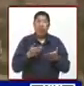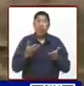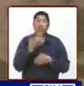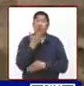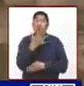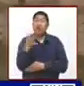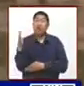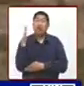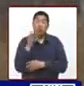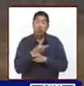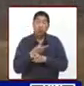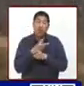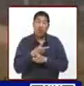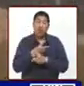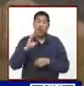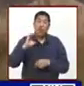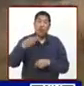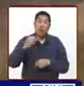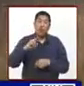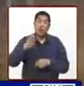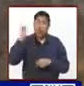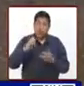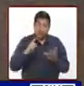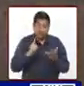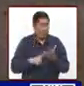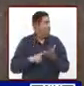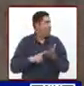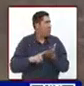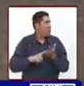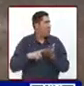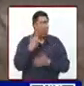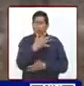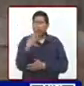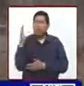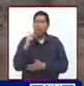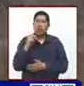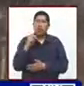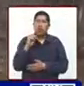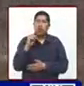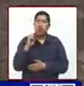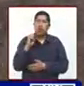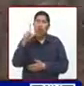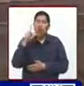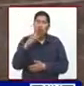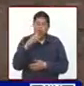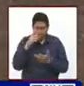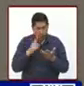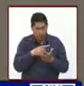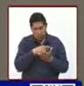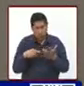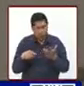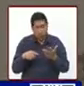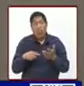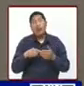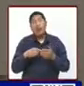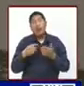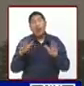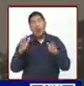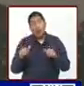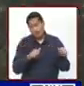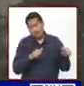la Reserva Forestal, el Choré, y también no nos olvidemos del Parque Noel Kempf. Las autoridades ya están actuando, sin